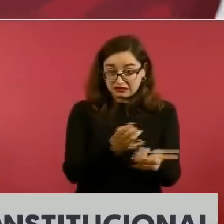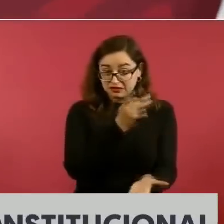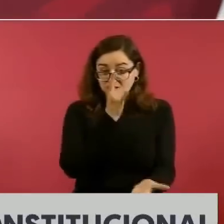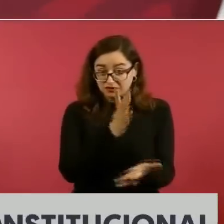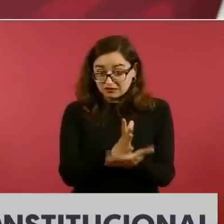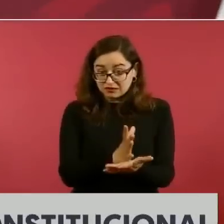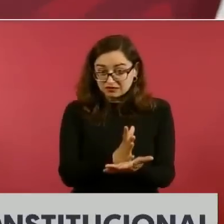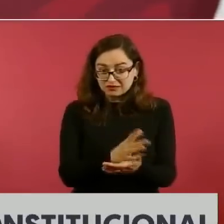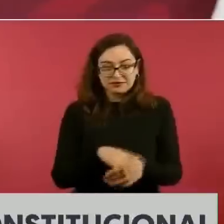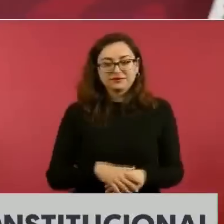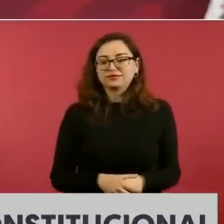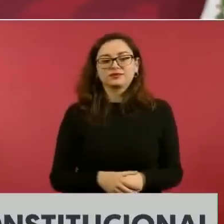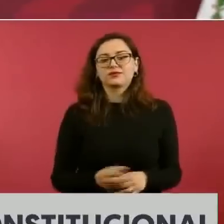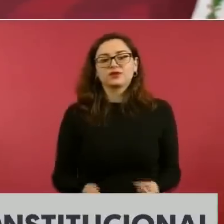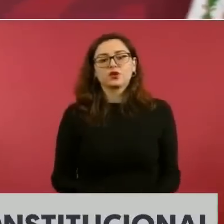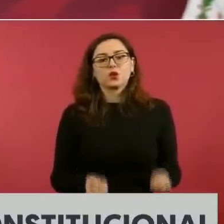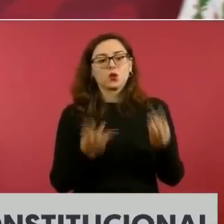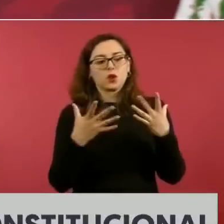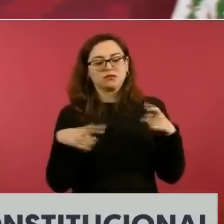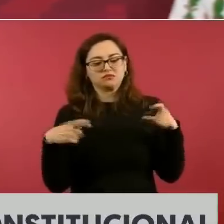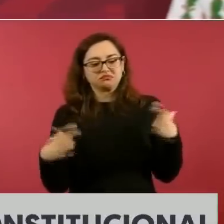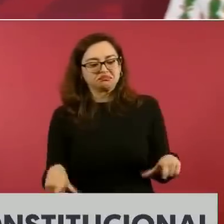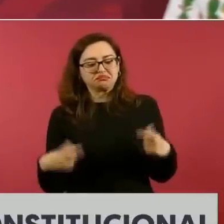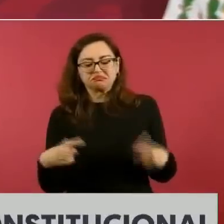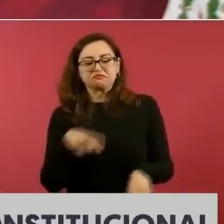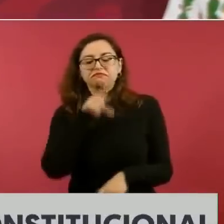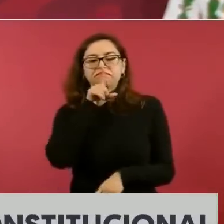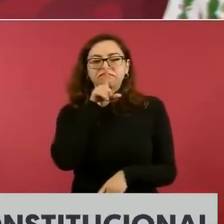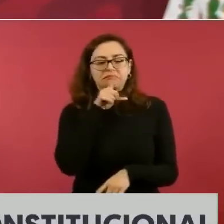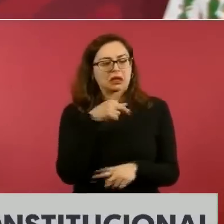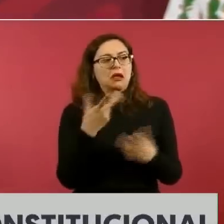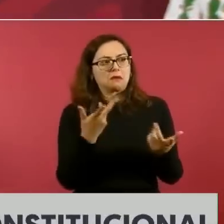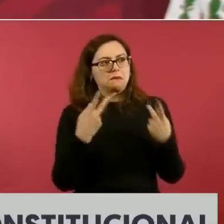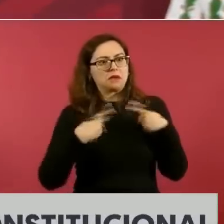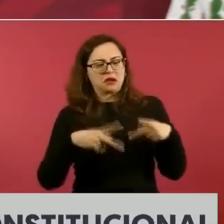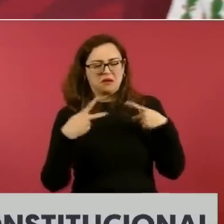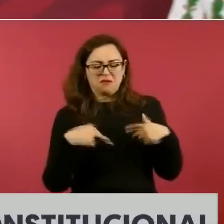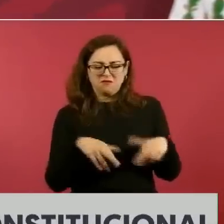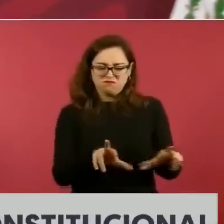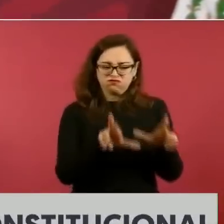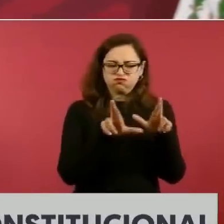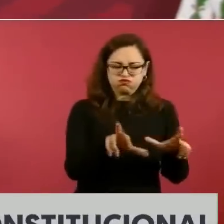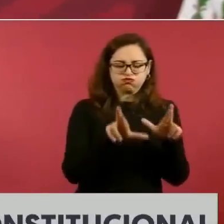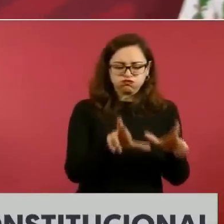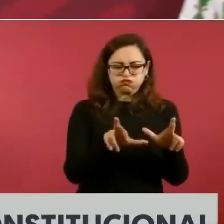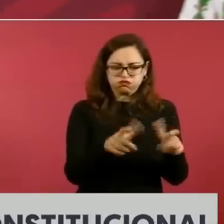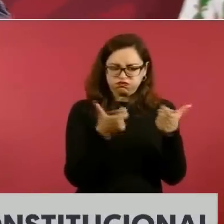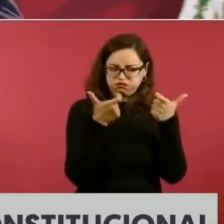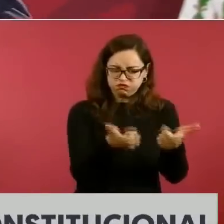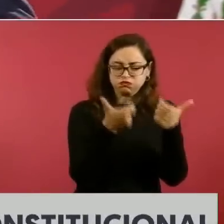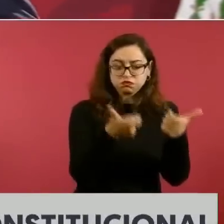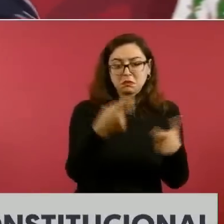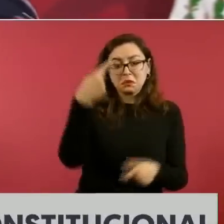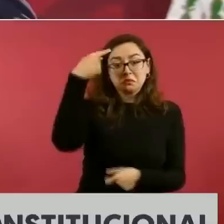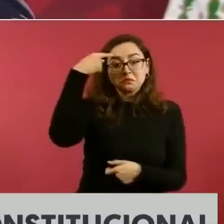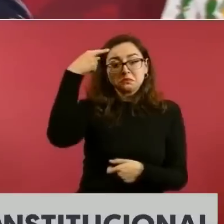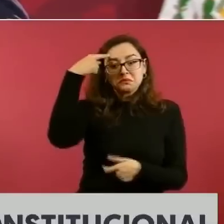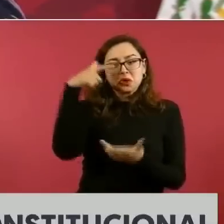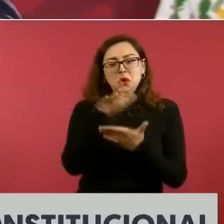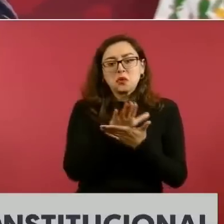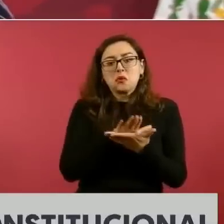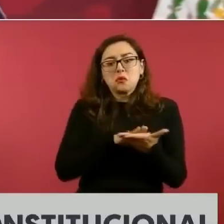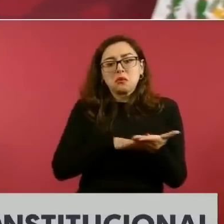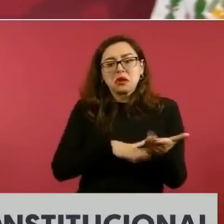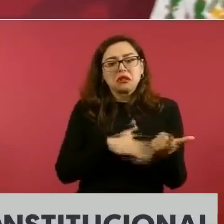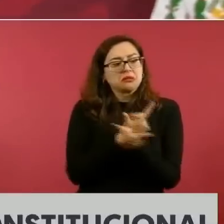una cantidad de adolescentes, mujeres desaparecidas, terrorífica en este país. Sí. Están desapareciendo las niñas y el presidente